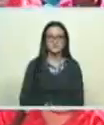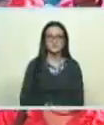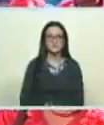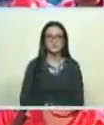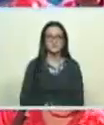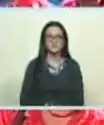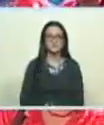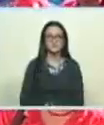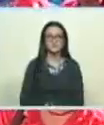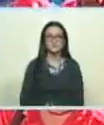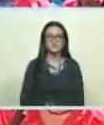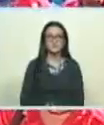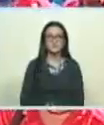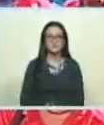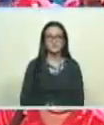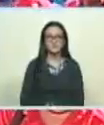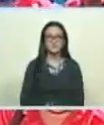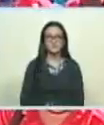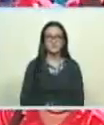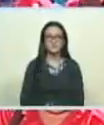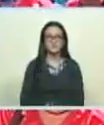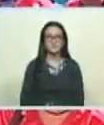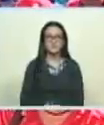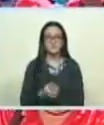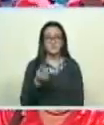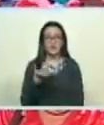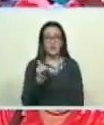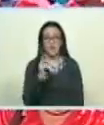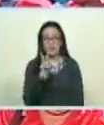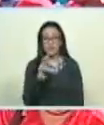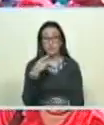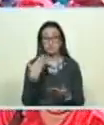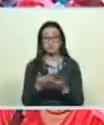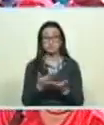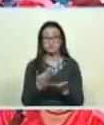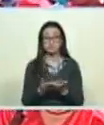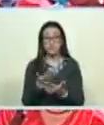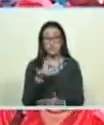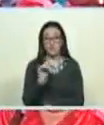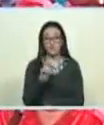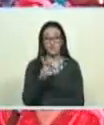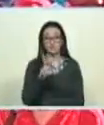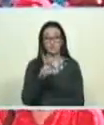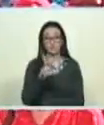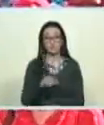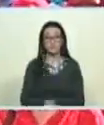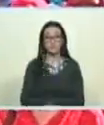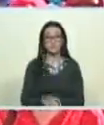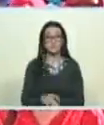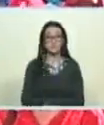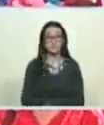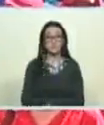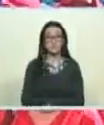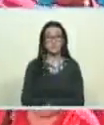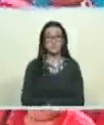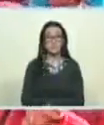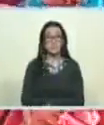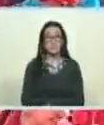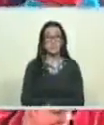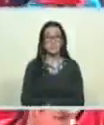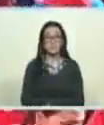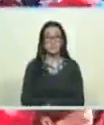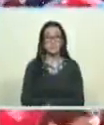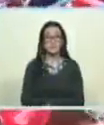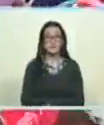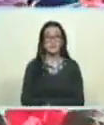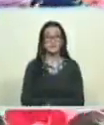Bueno, muchachos, fíjense. Hay dos propuestas. Están alborotados por allá.